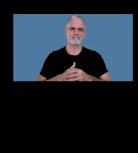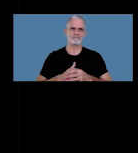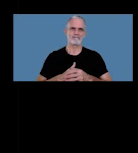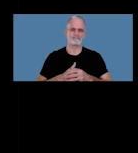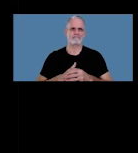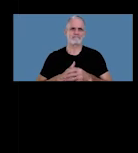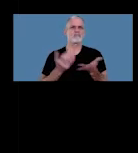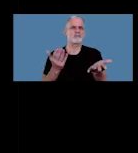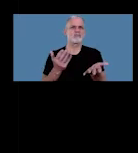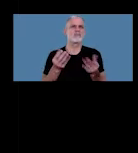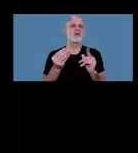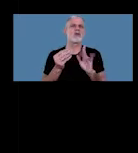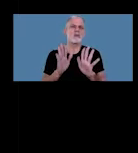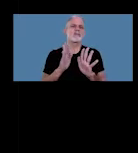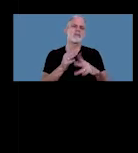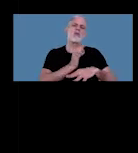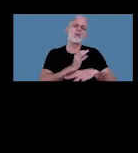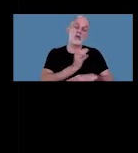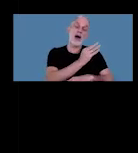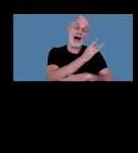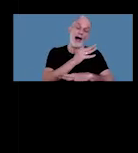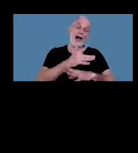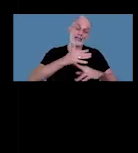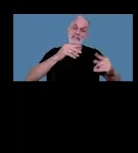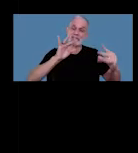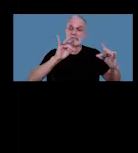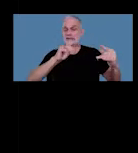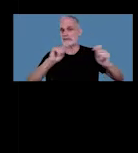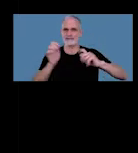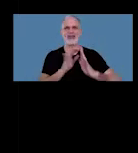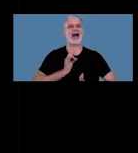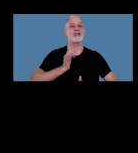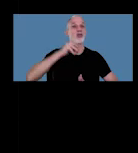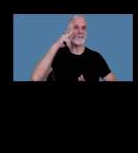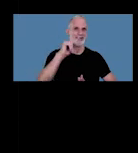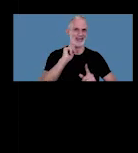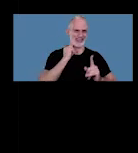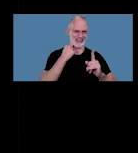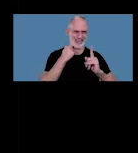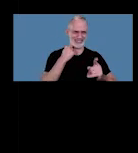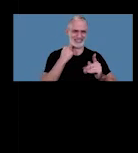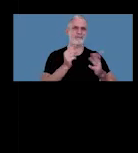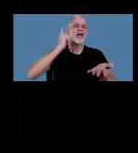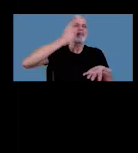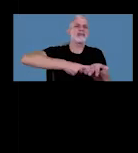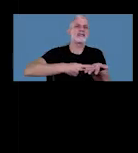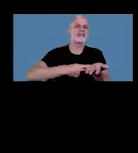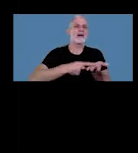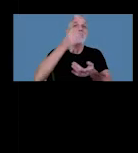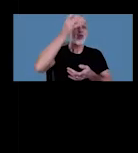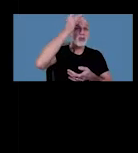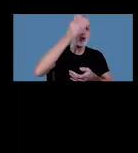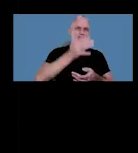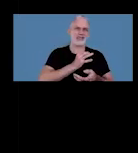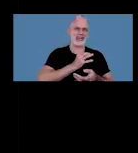Esto viene hace años trayendo bastante controversia. En el 2013, ¿sí? Mediante el dictamen 12 del